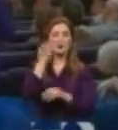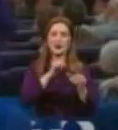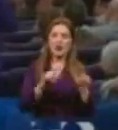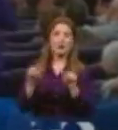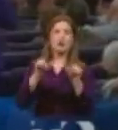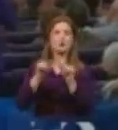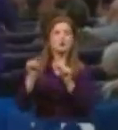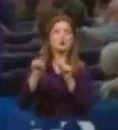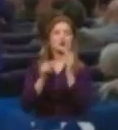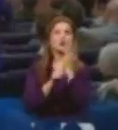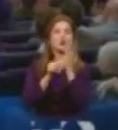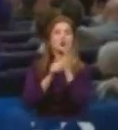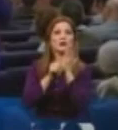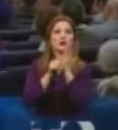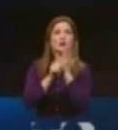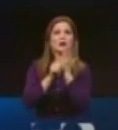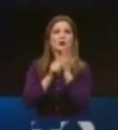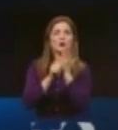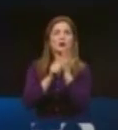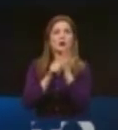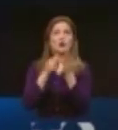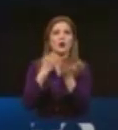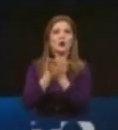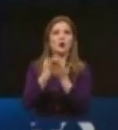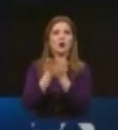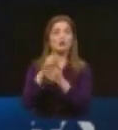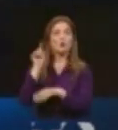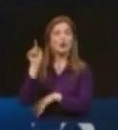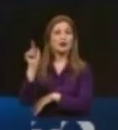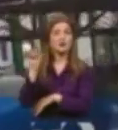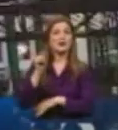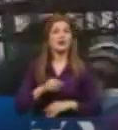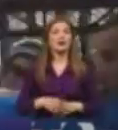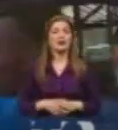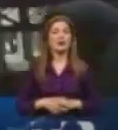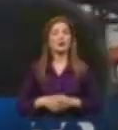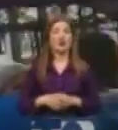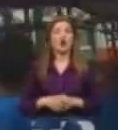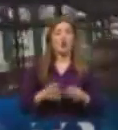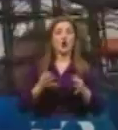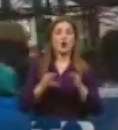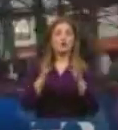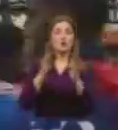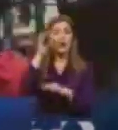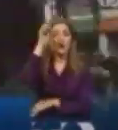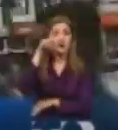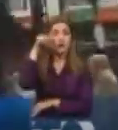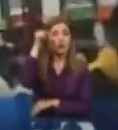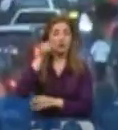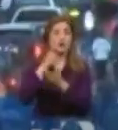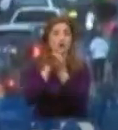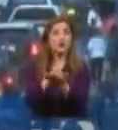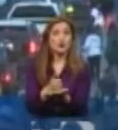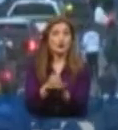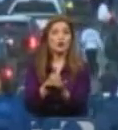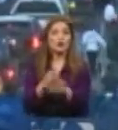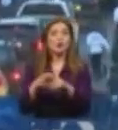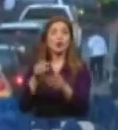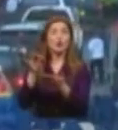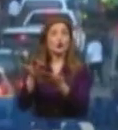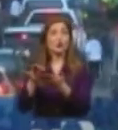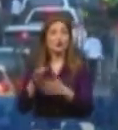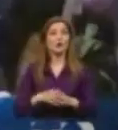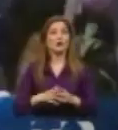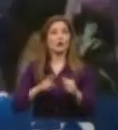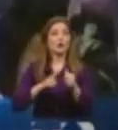migración. Según la ministra de Inclusión Económica y Social, Berenice Cordero, esta es la forma en la que el Estado presta ayuda a las poblaciones, pero